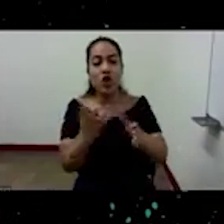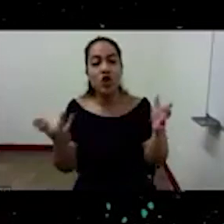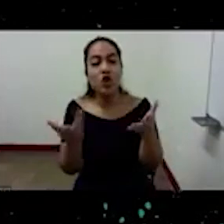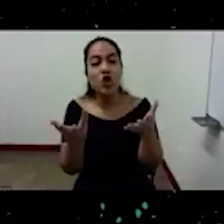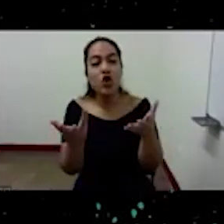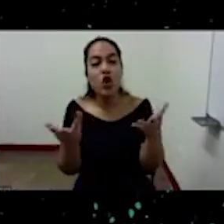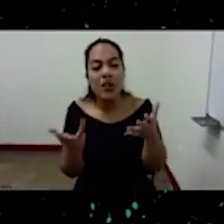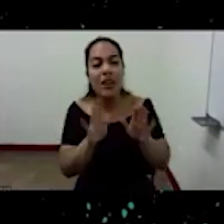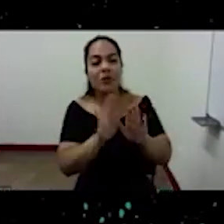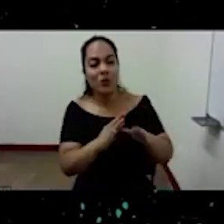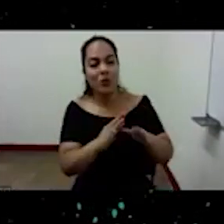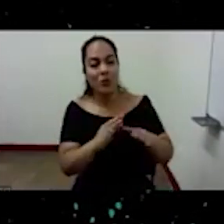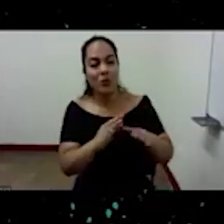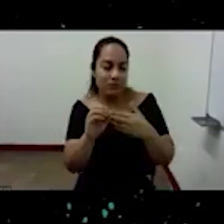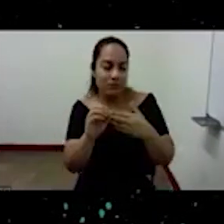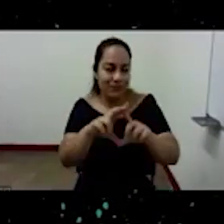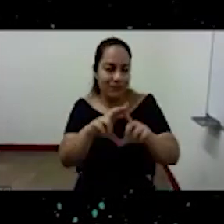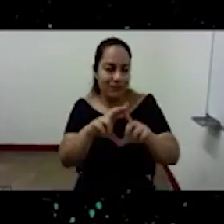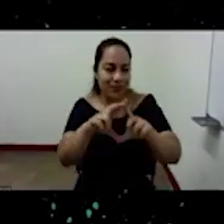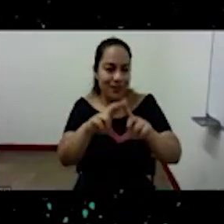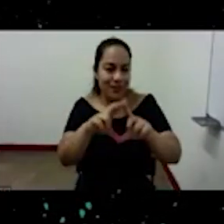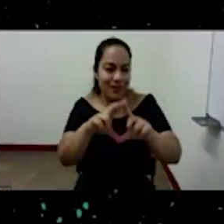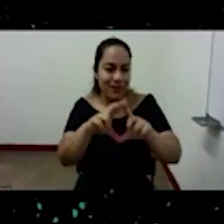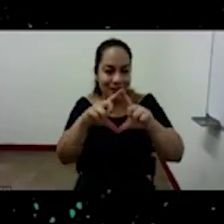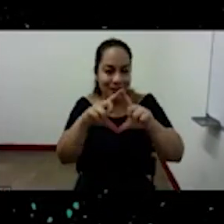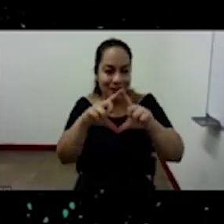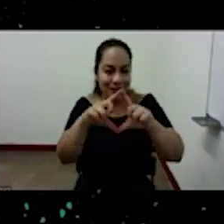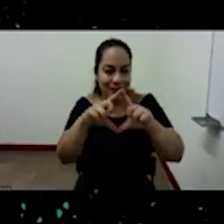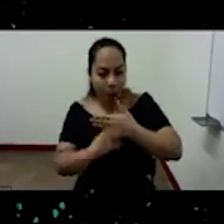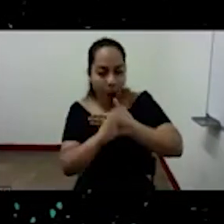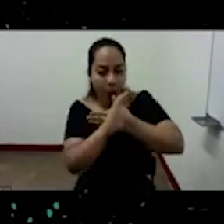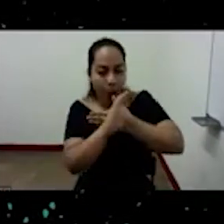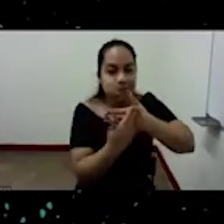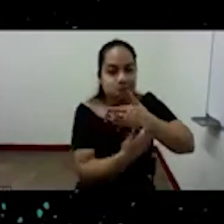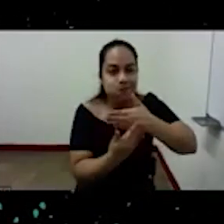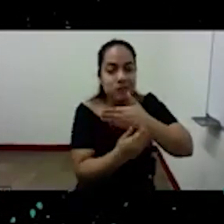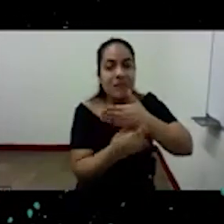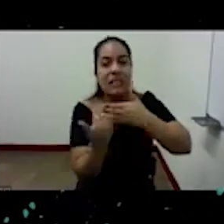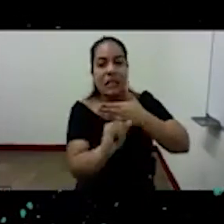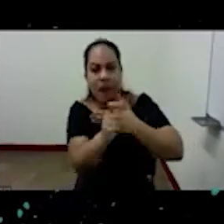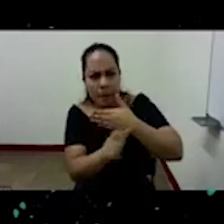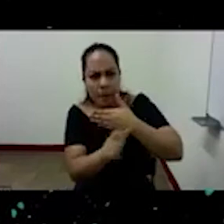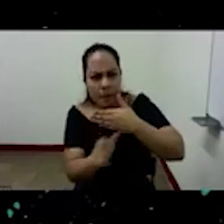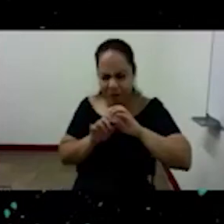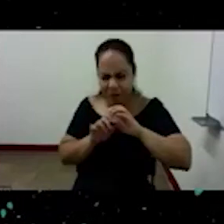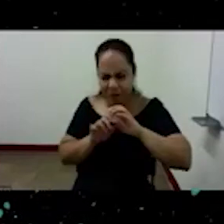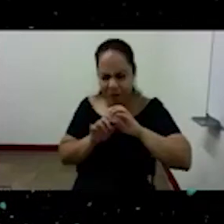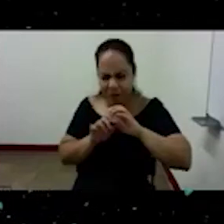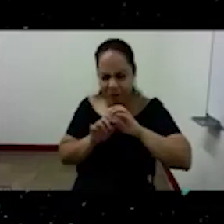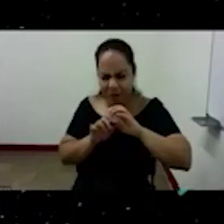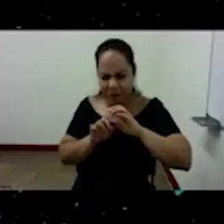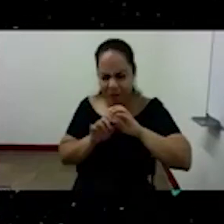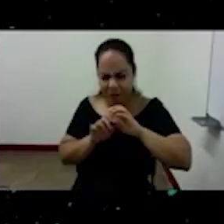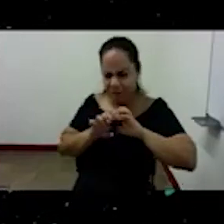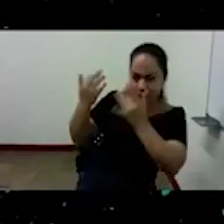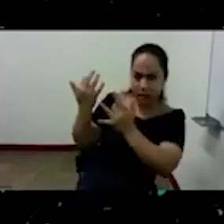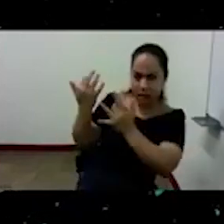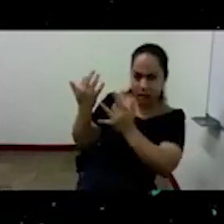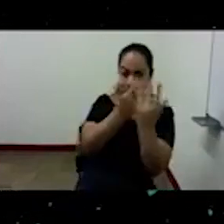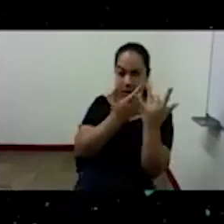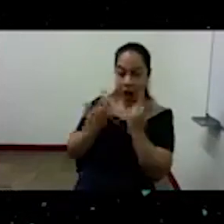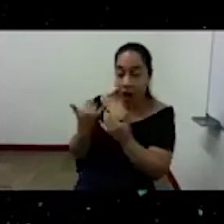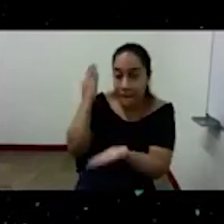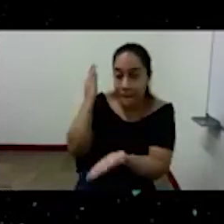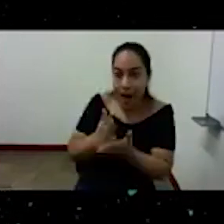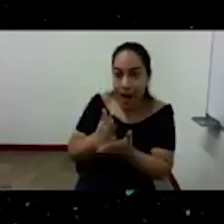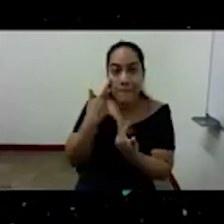que siempre, incluso en el contemporáneo mundo globalizado, pervive envuelto en el misterio y hoy aparece como el gran